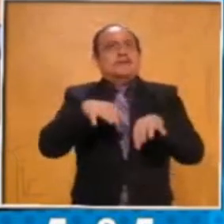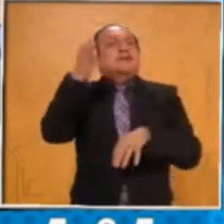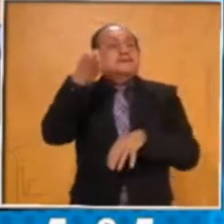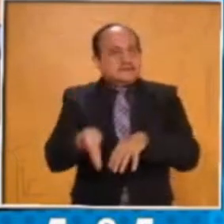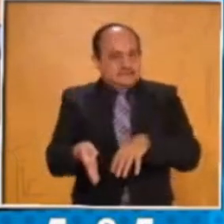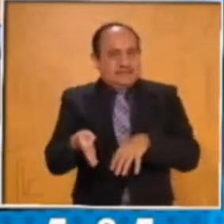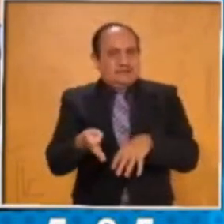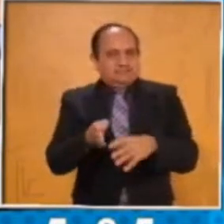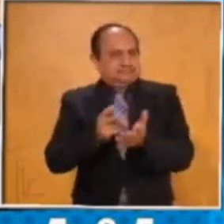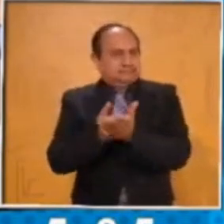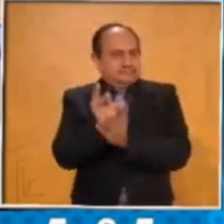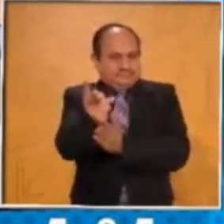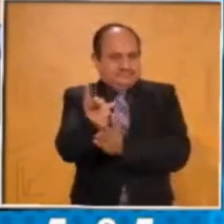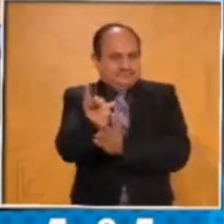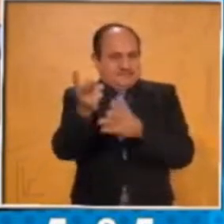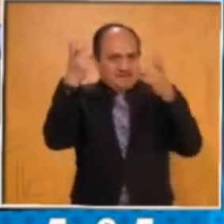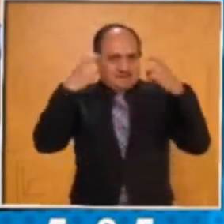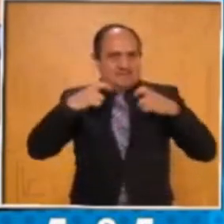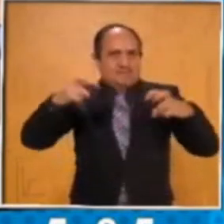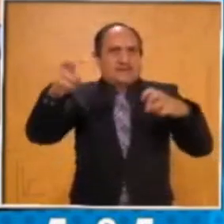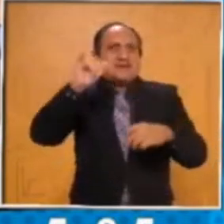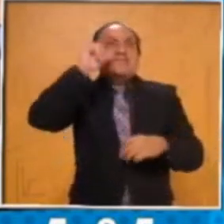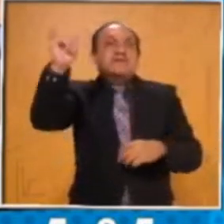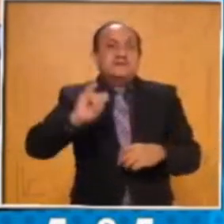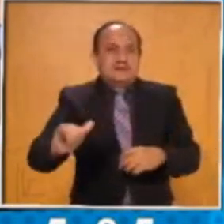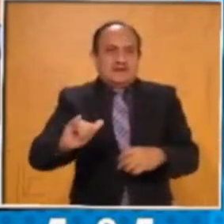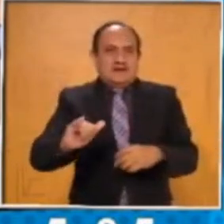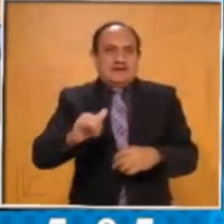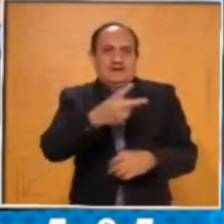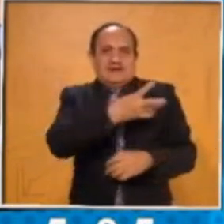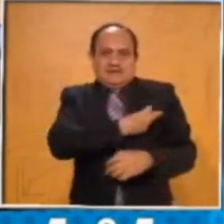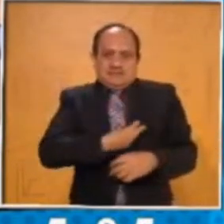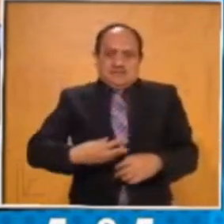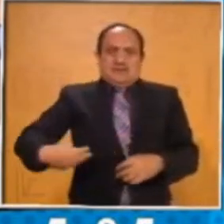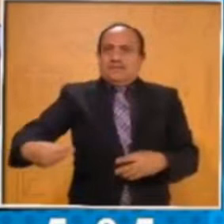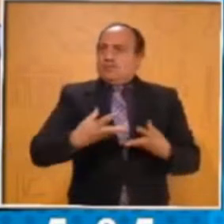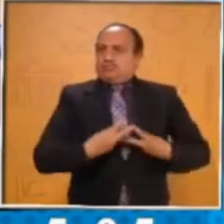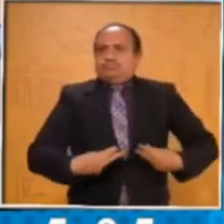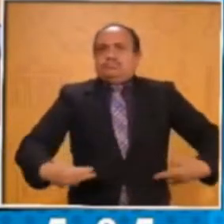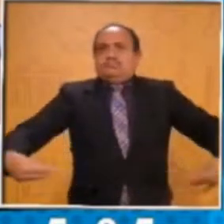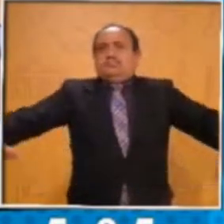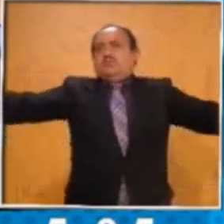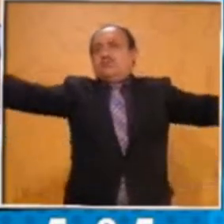mucha vocación un viaje a Italia, donde el virus se esparcía rápidamente.